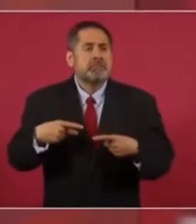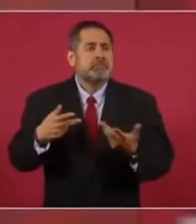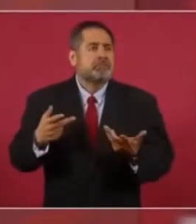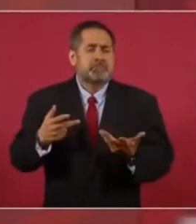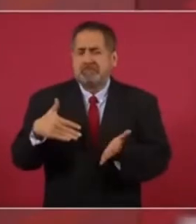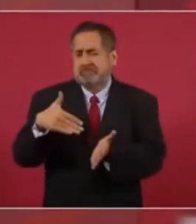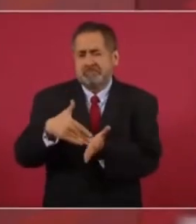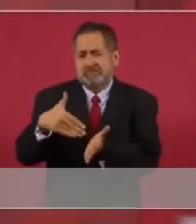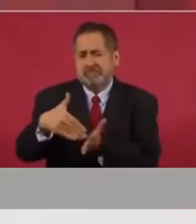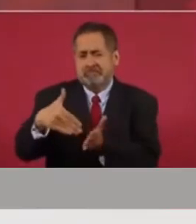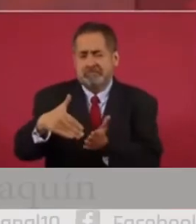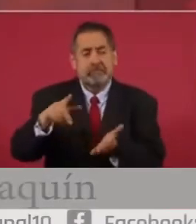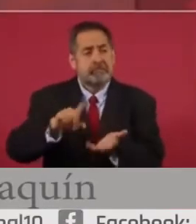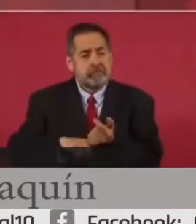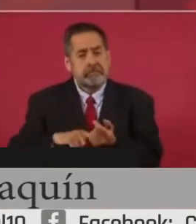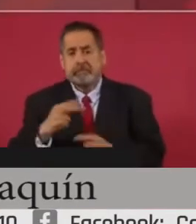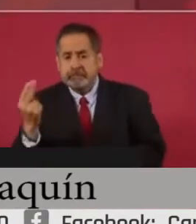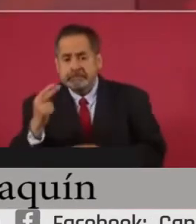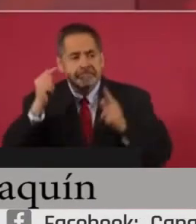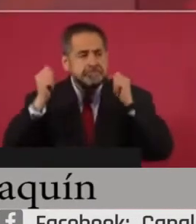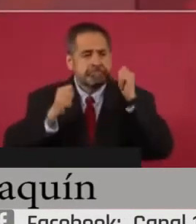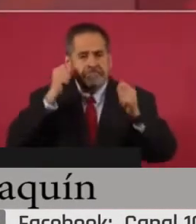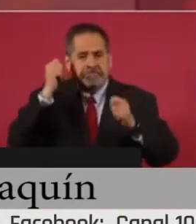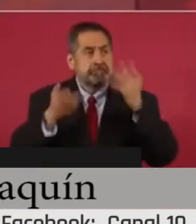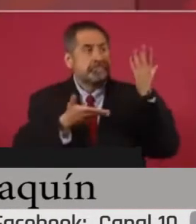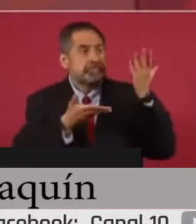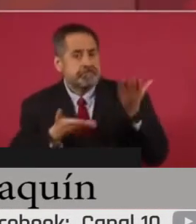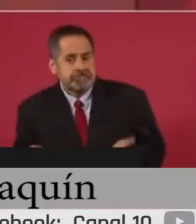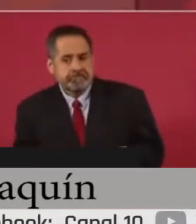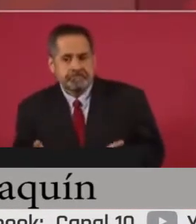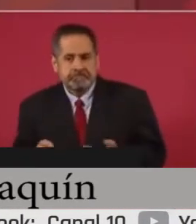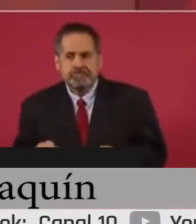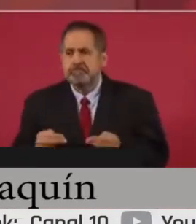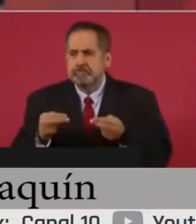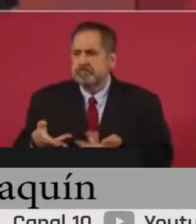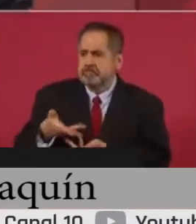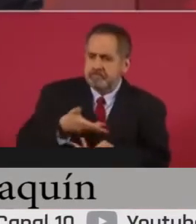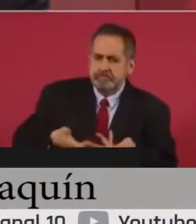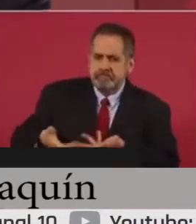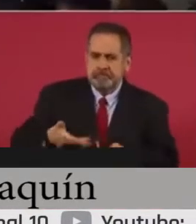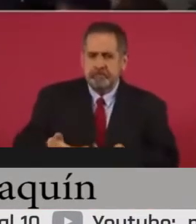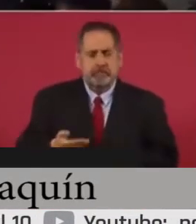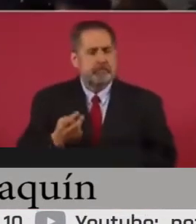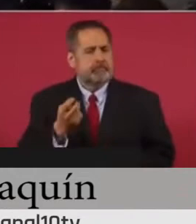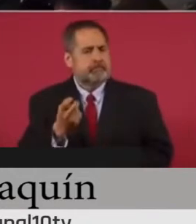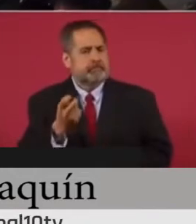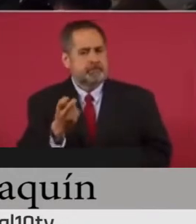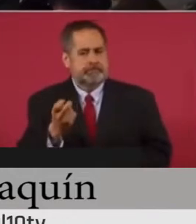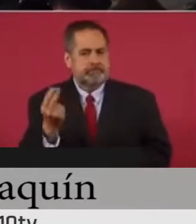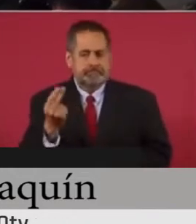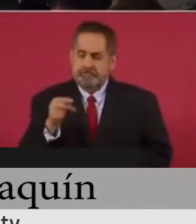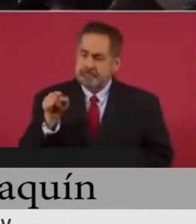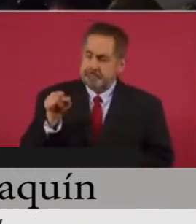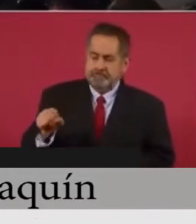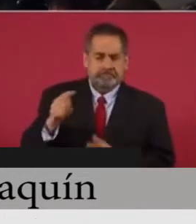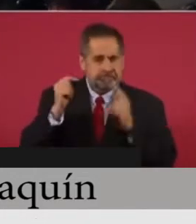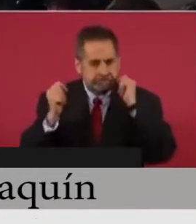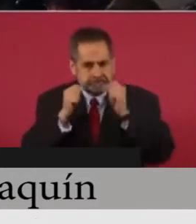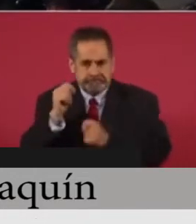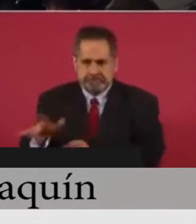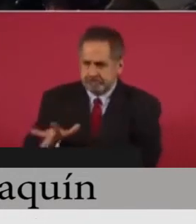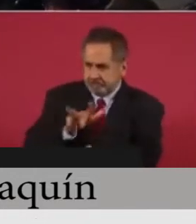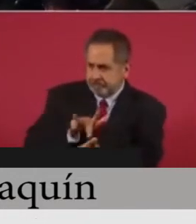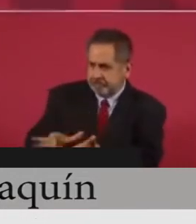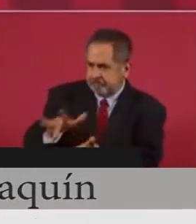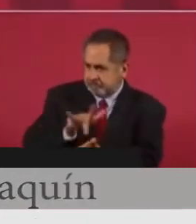López Obrador explica en su conferencia mañanera que propuso al gobernador saliente de Quintana Roo, Carlos Joaquín, como embajador en Canadá porque